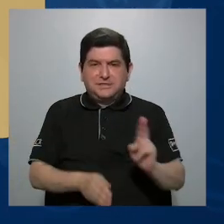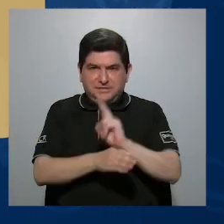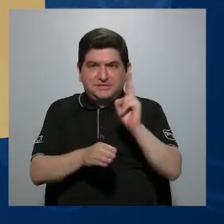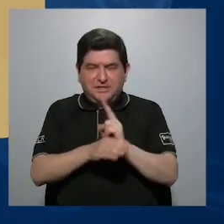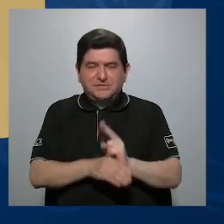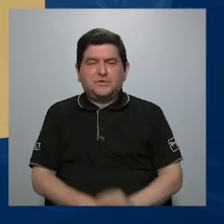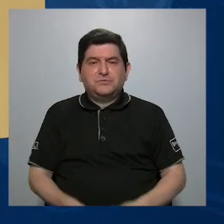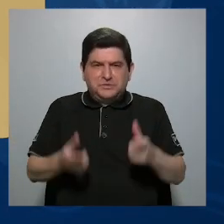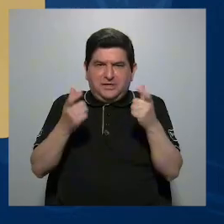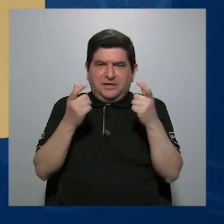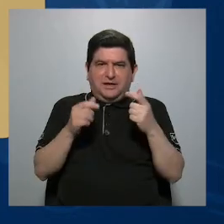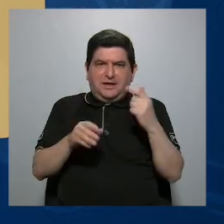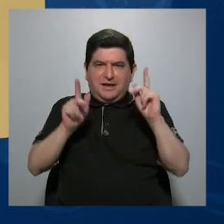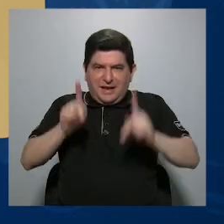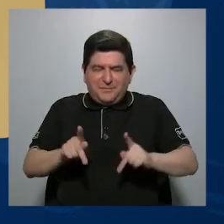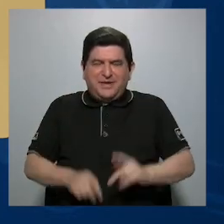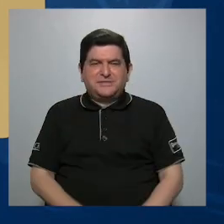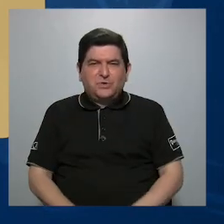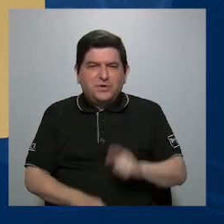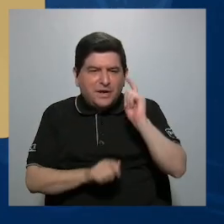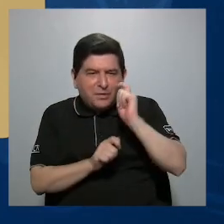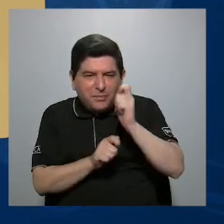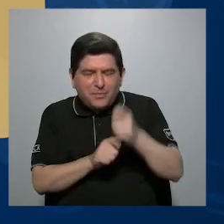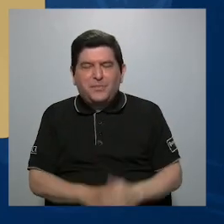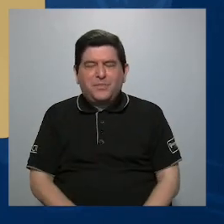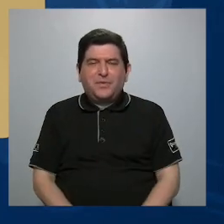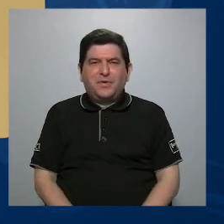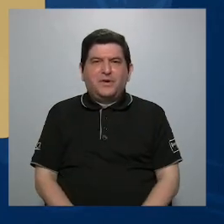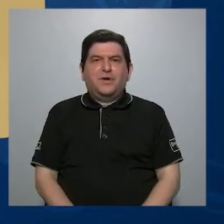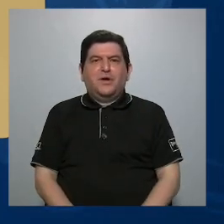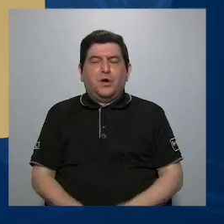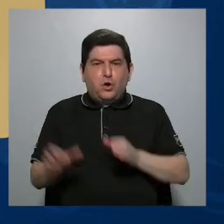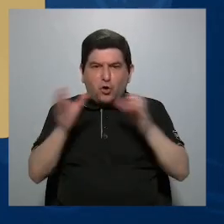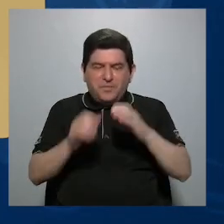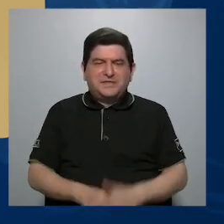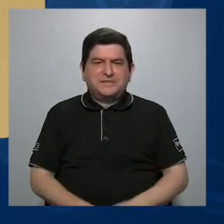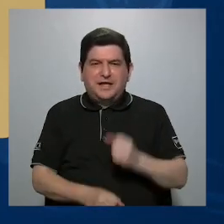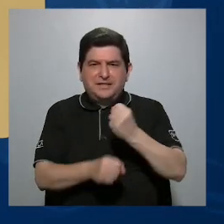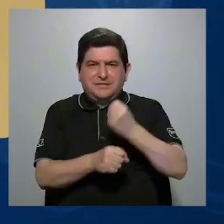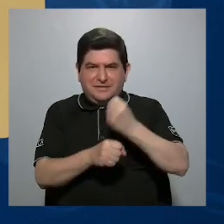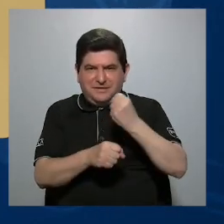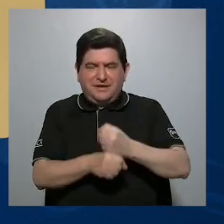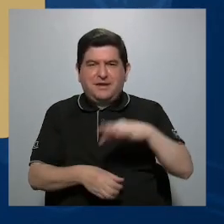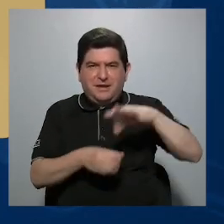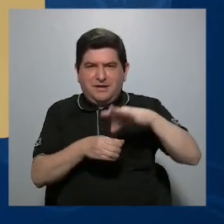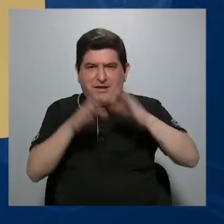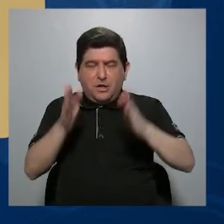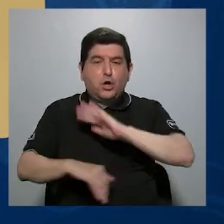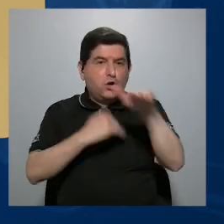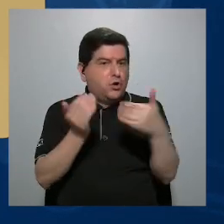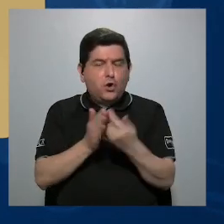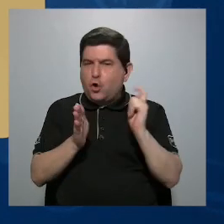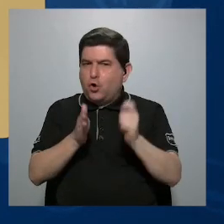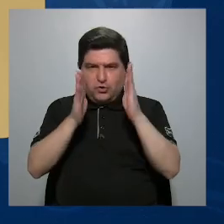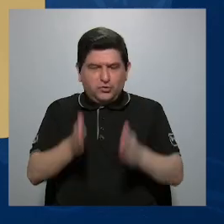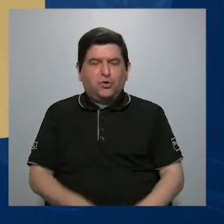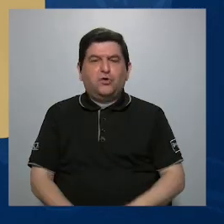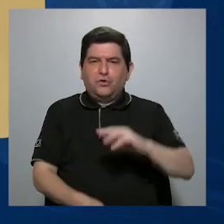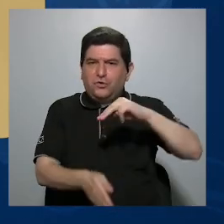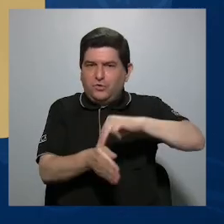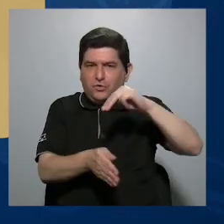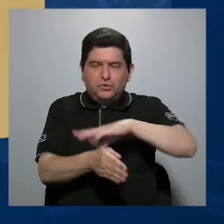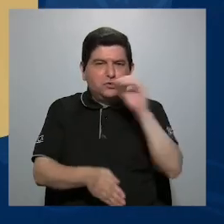al dinero, al minero, al artista, al comerciante y al labrador, porque no todos pueden ser